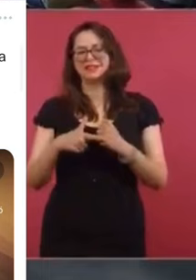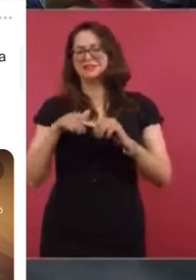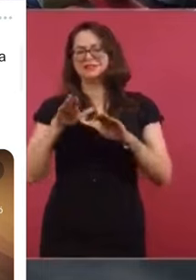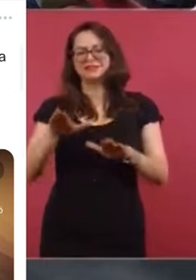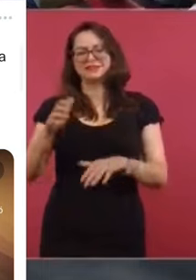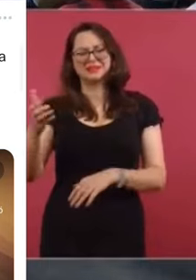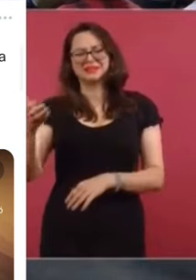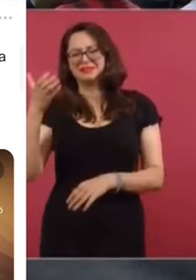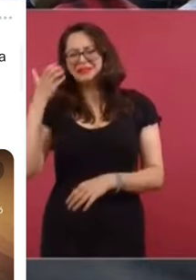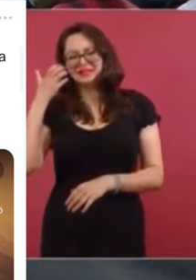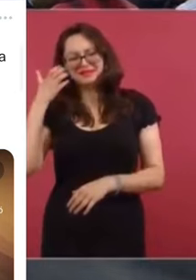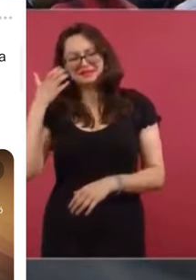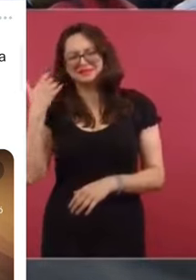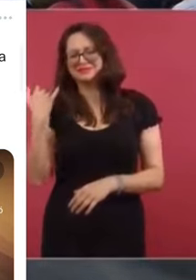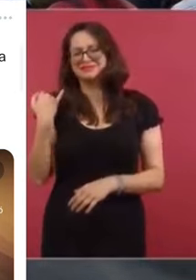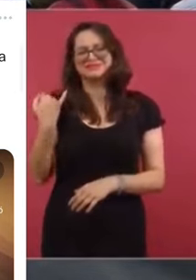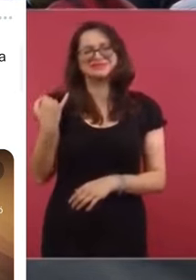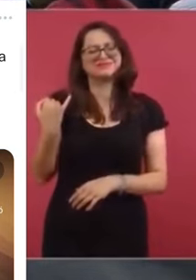y nada.